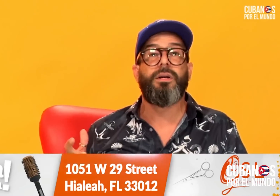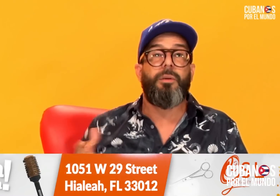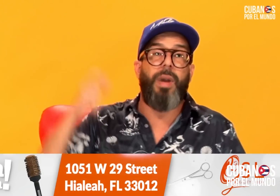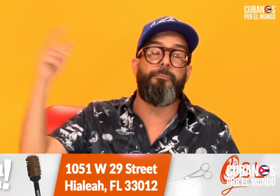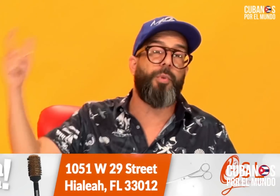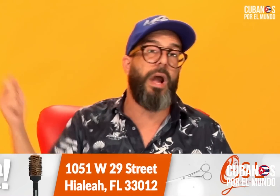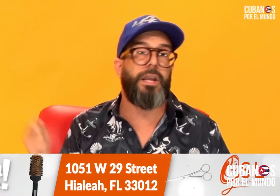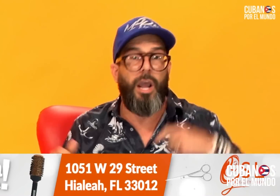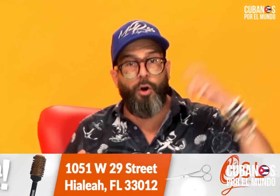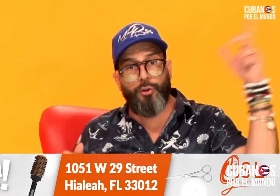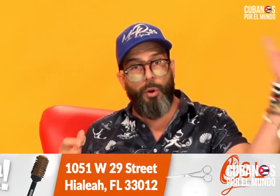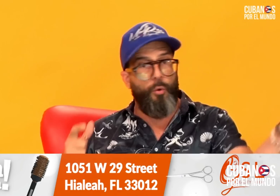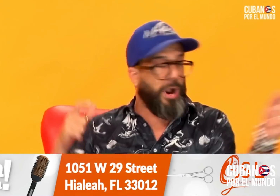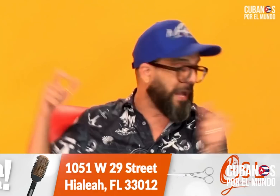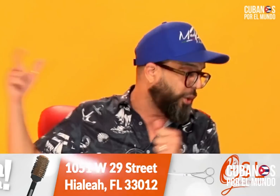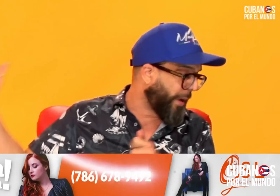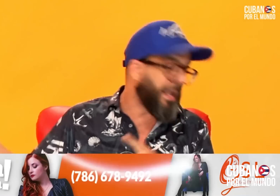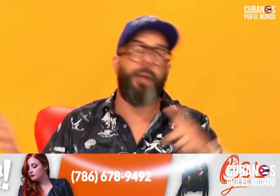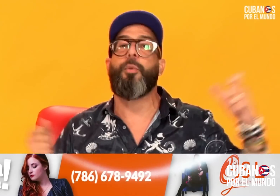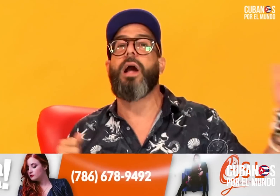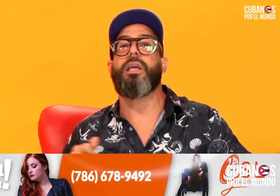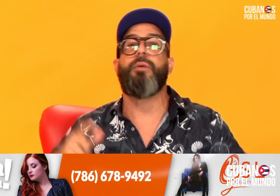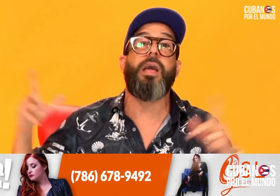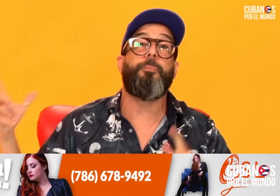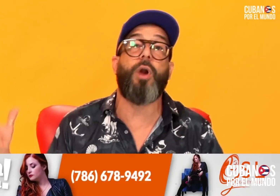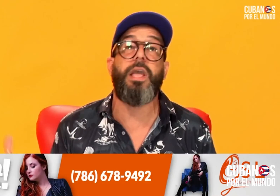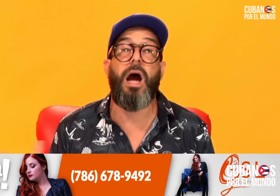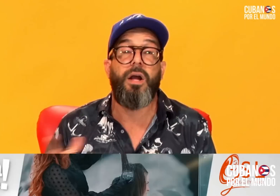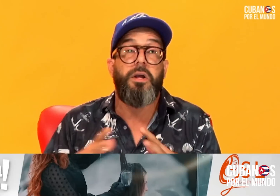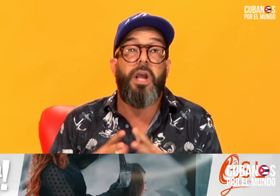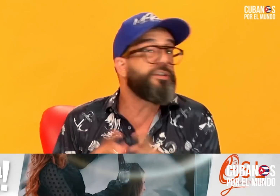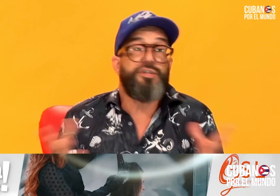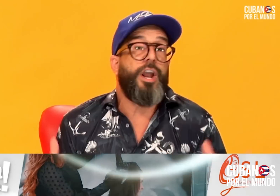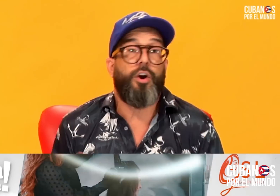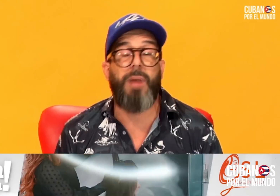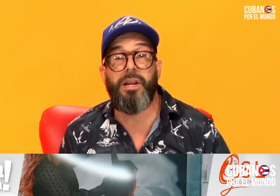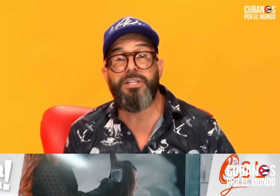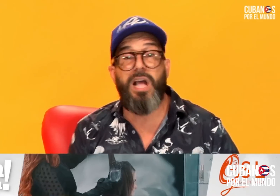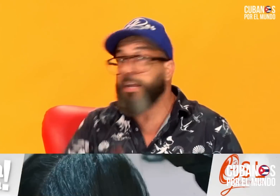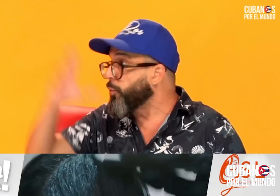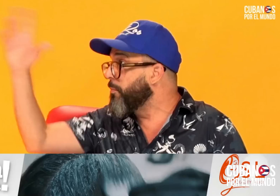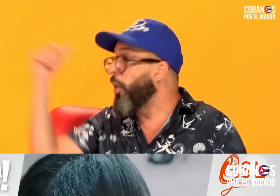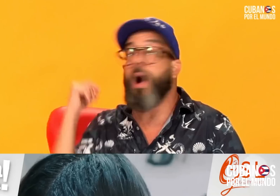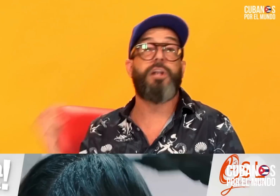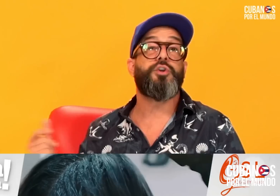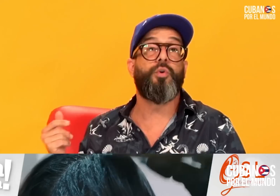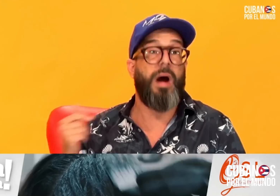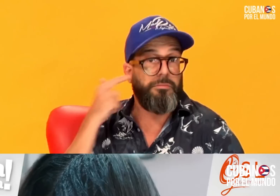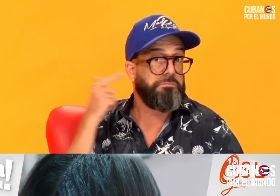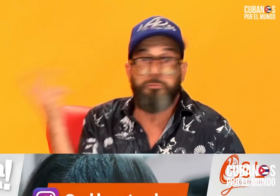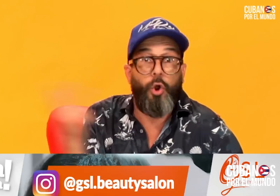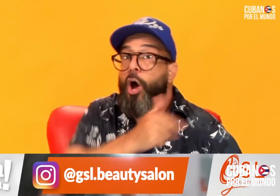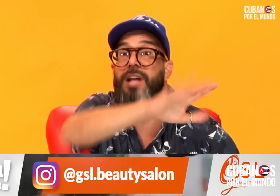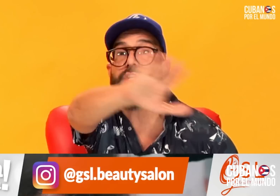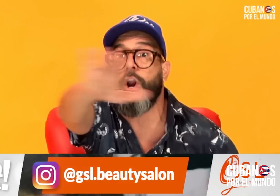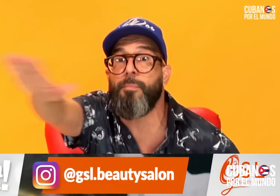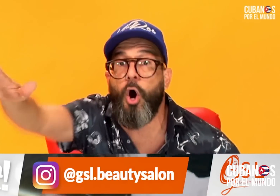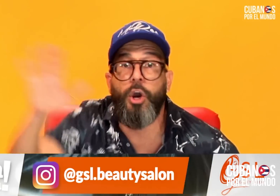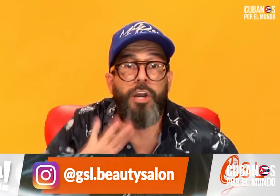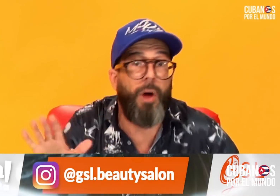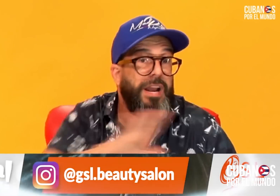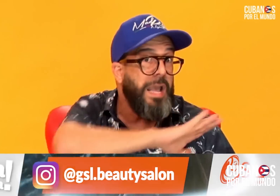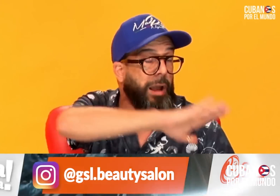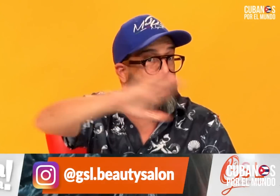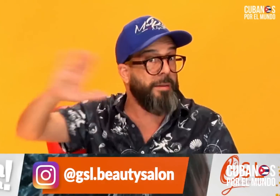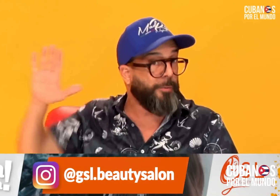barata. Ven por aquí que lo que yo estoy buscando, ven que es por aquí, ven que es por allá. Eso se normaliza, le tumbó al yuma. Todo eso lo